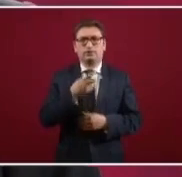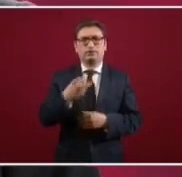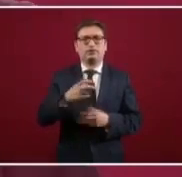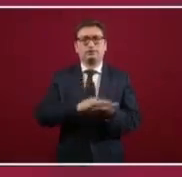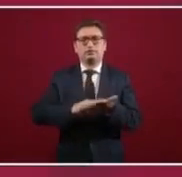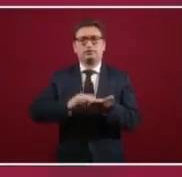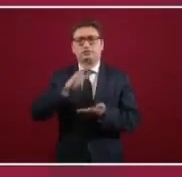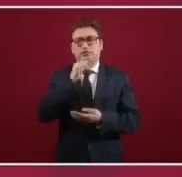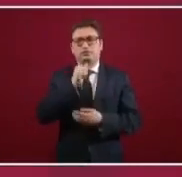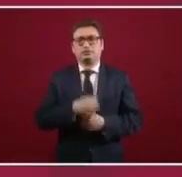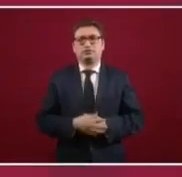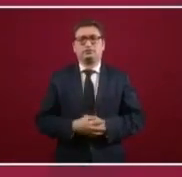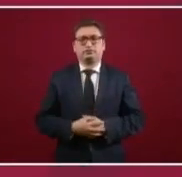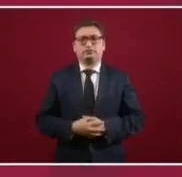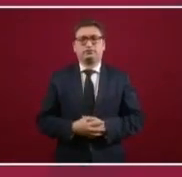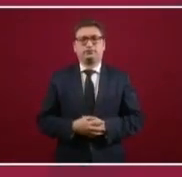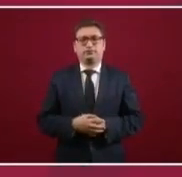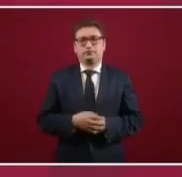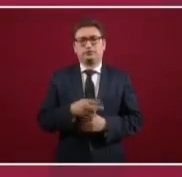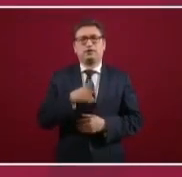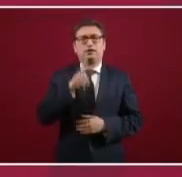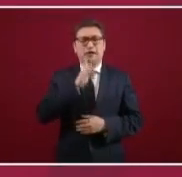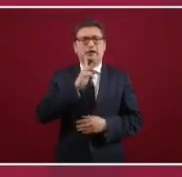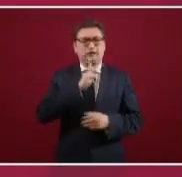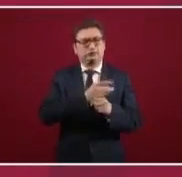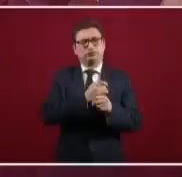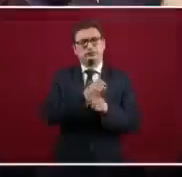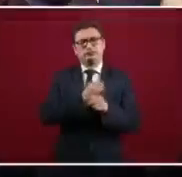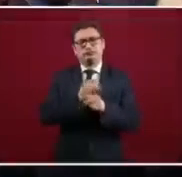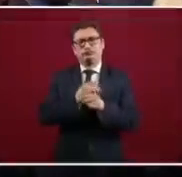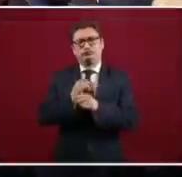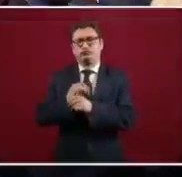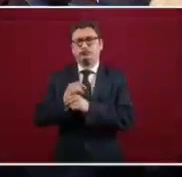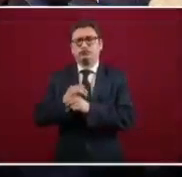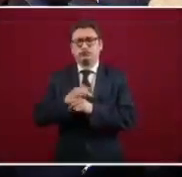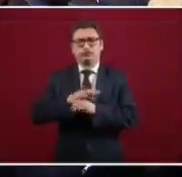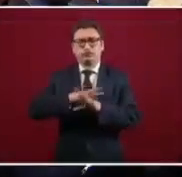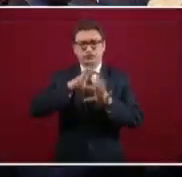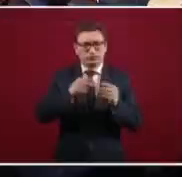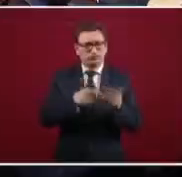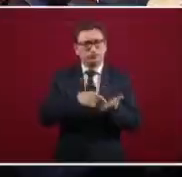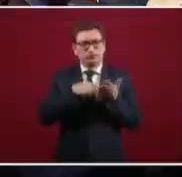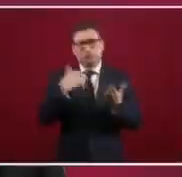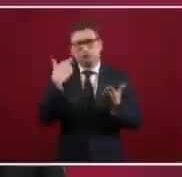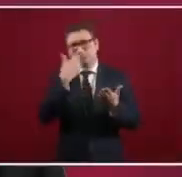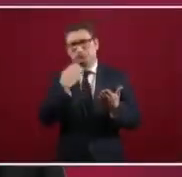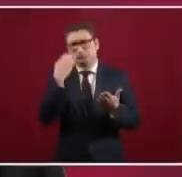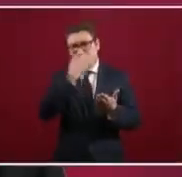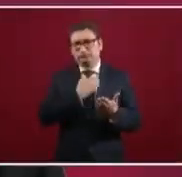puede borrar entonces estaría bien hacer la investigación y analizarlo